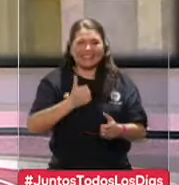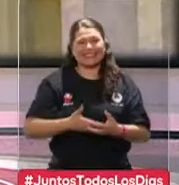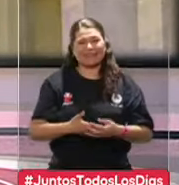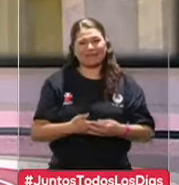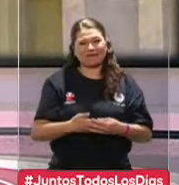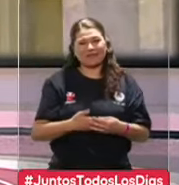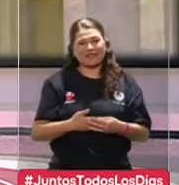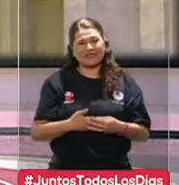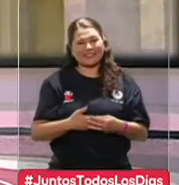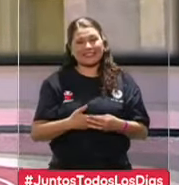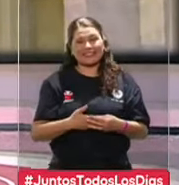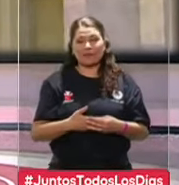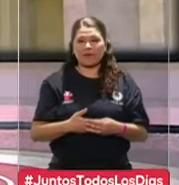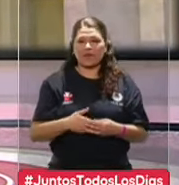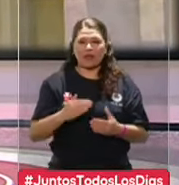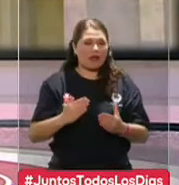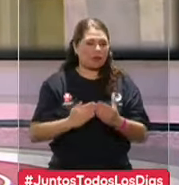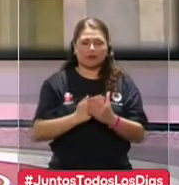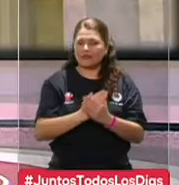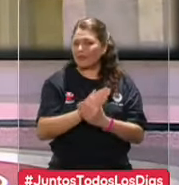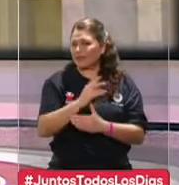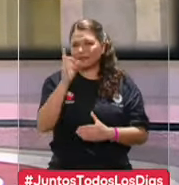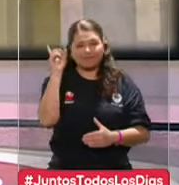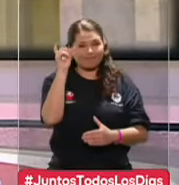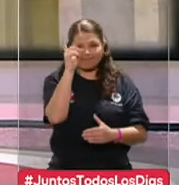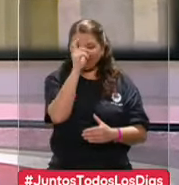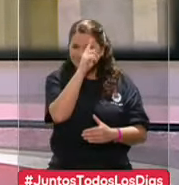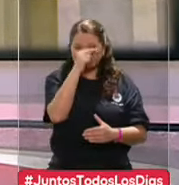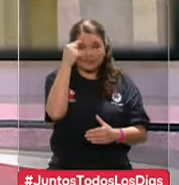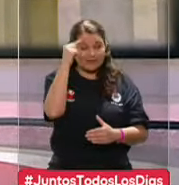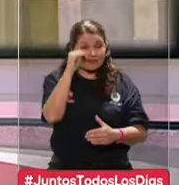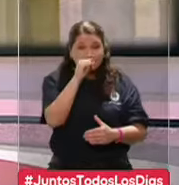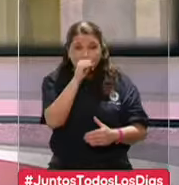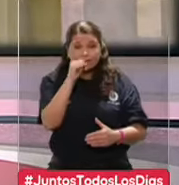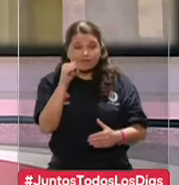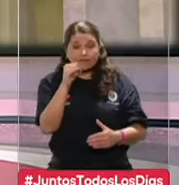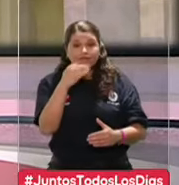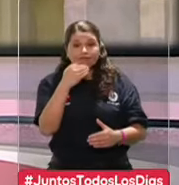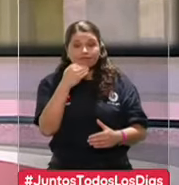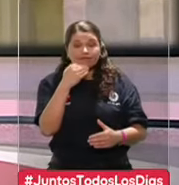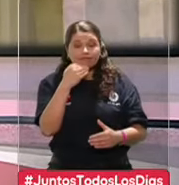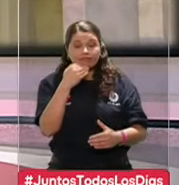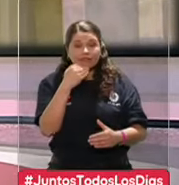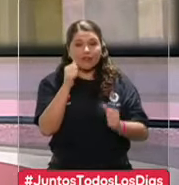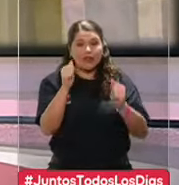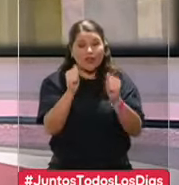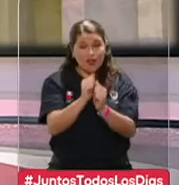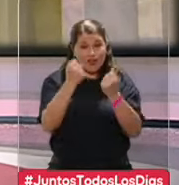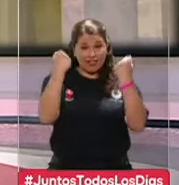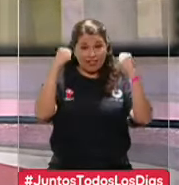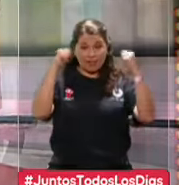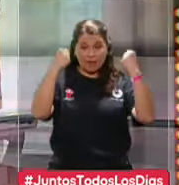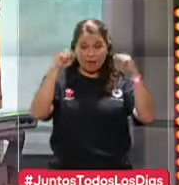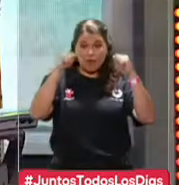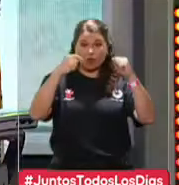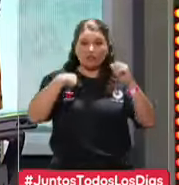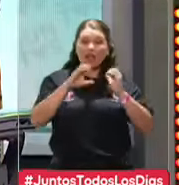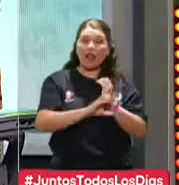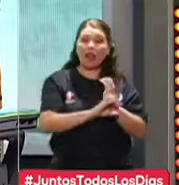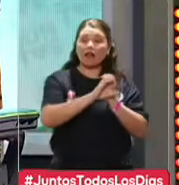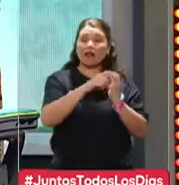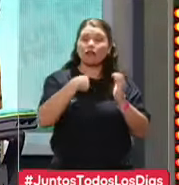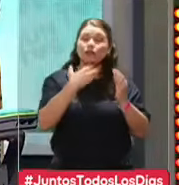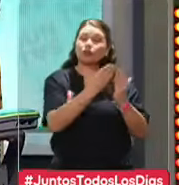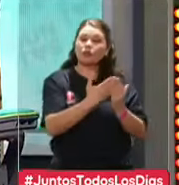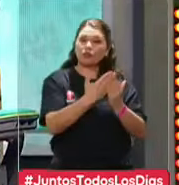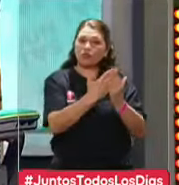Y sí, al principio fue muy complicado, pero después también de la mano del deporte y en la carrera que estoy estudiando,